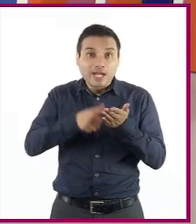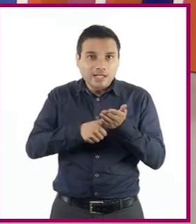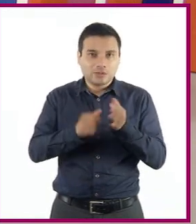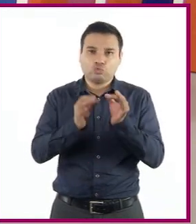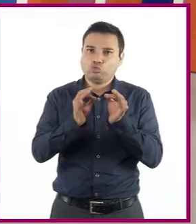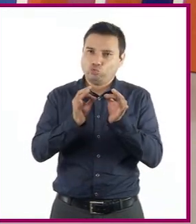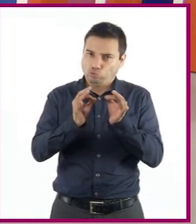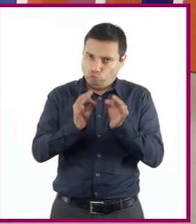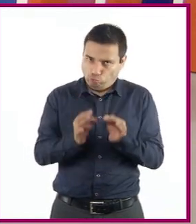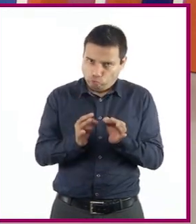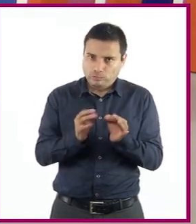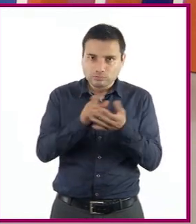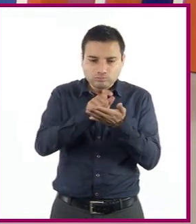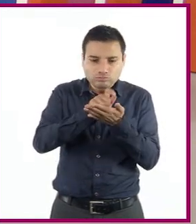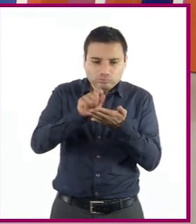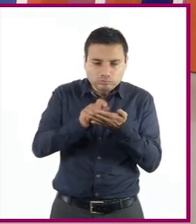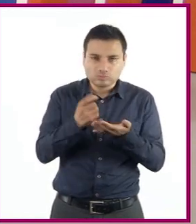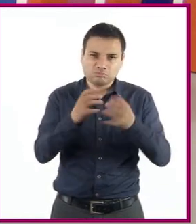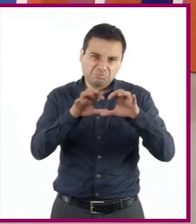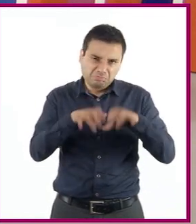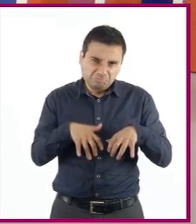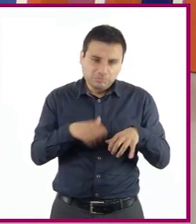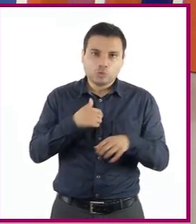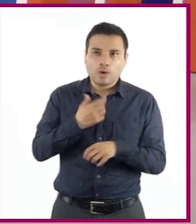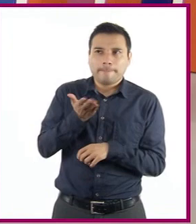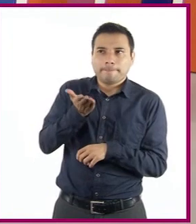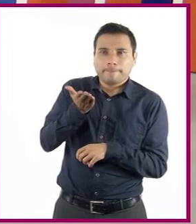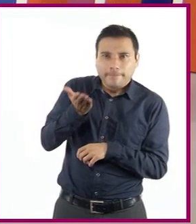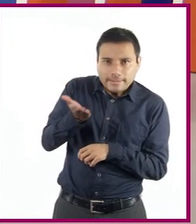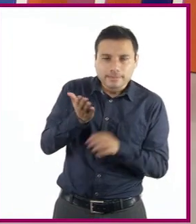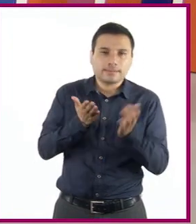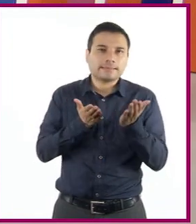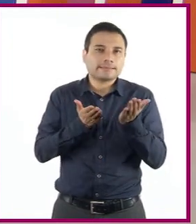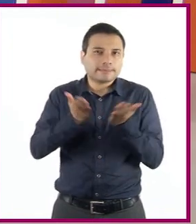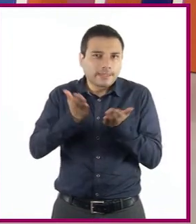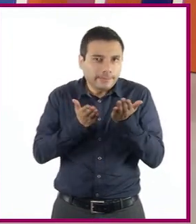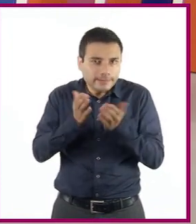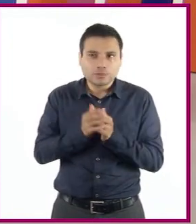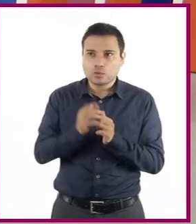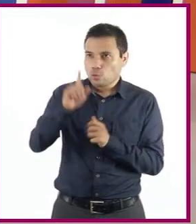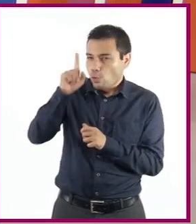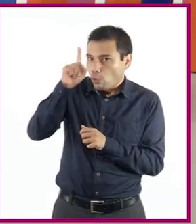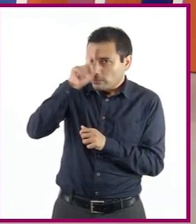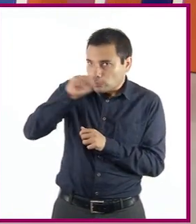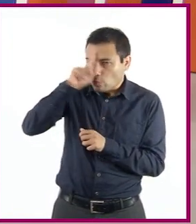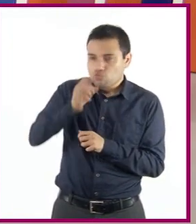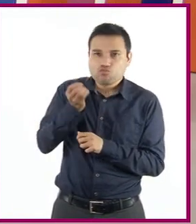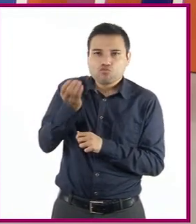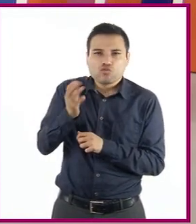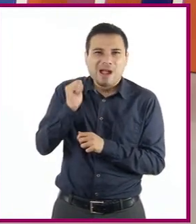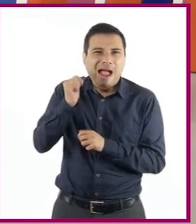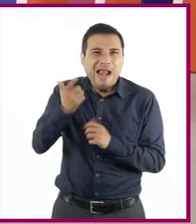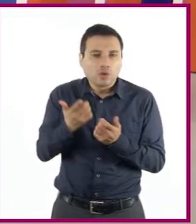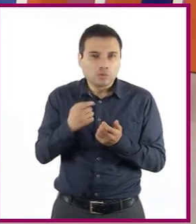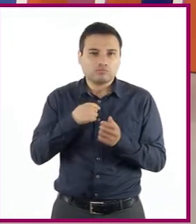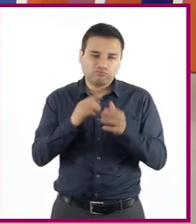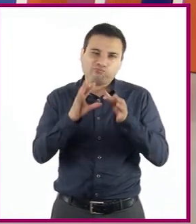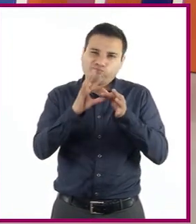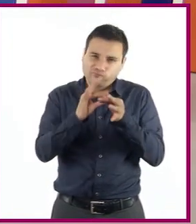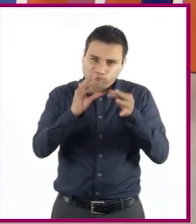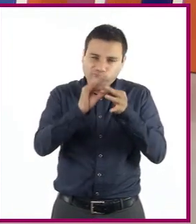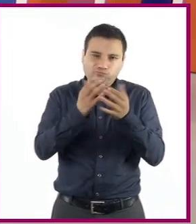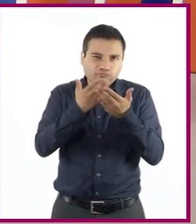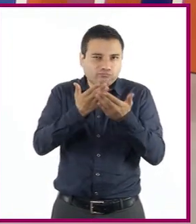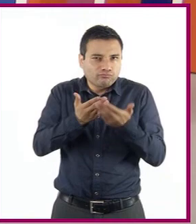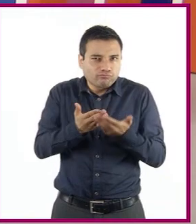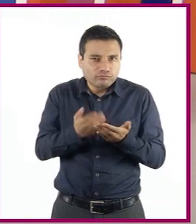En estas se comunican peticiones, se solicitan servicios o se hacen sugerencias y se presentan argumentos de distintos